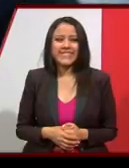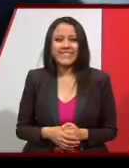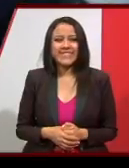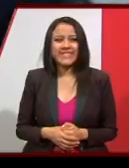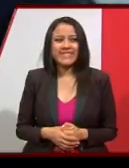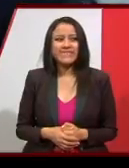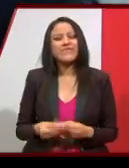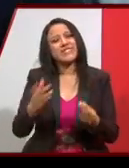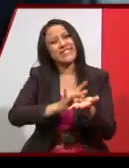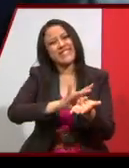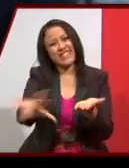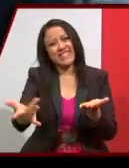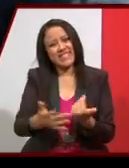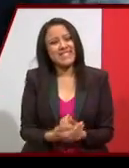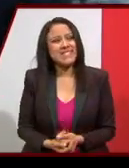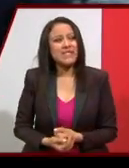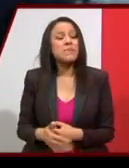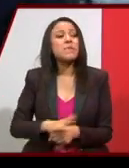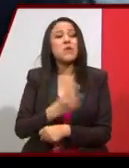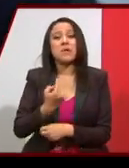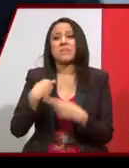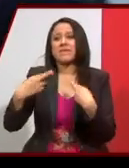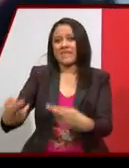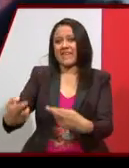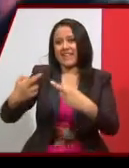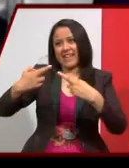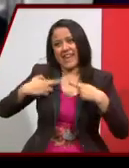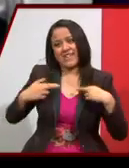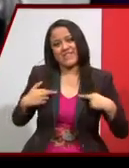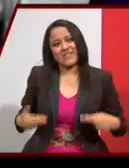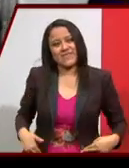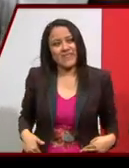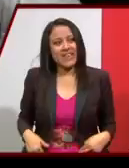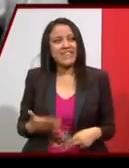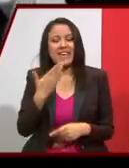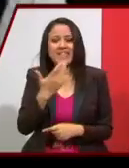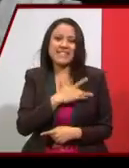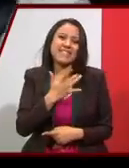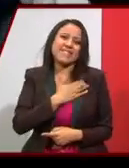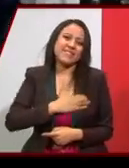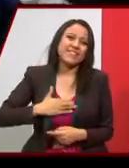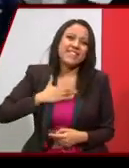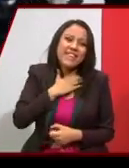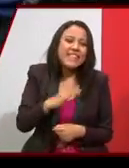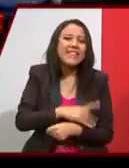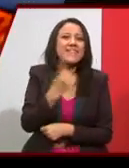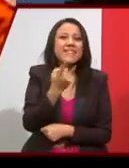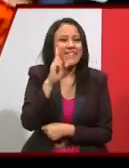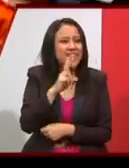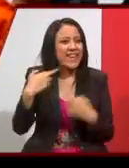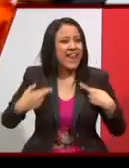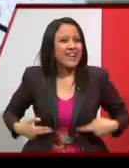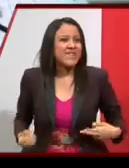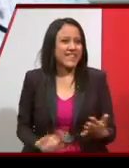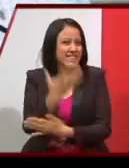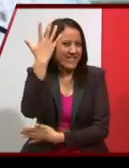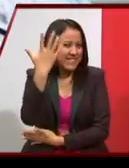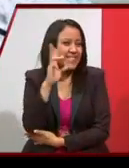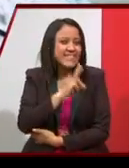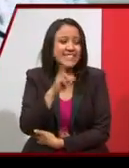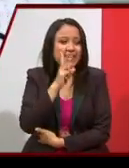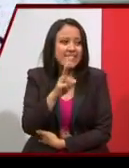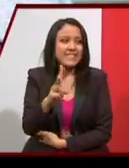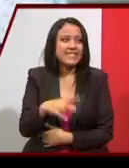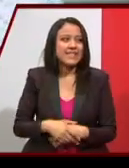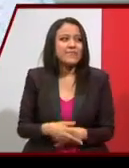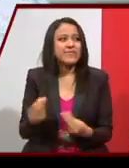Muy bien, me regalaron unas ropitas. Me siento muy contento porque estas ropas nuevas. Aquí a cuáles